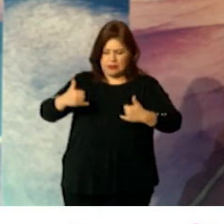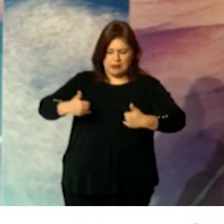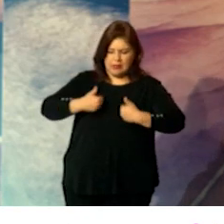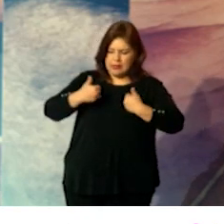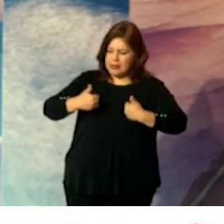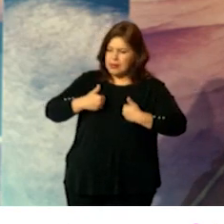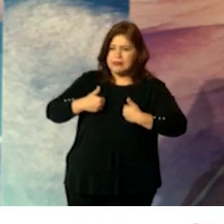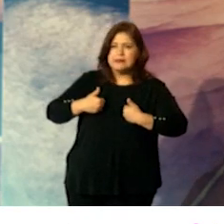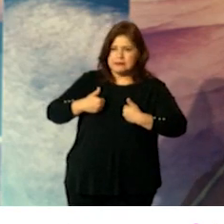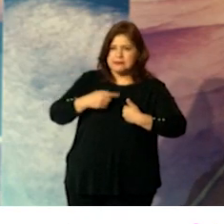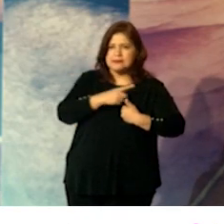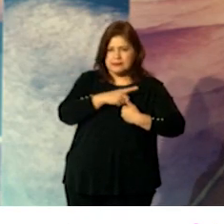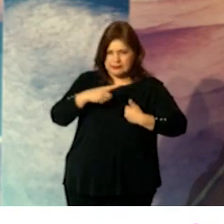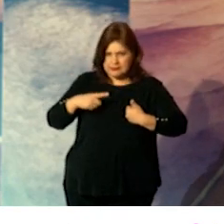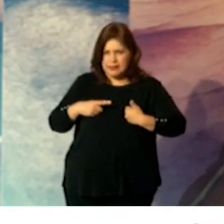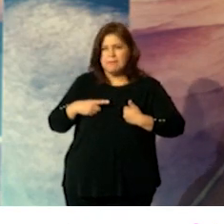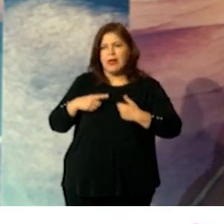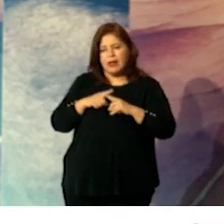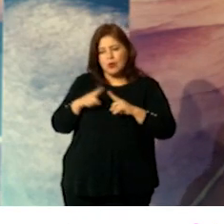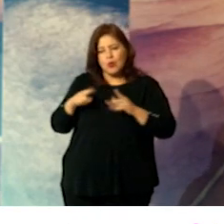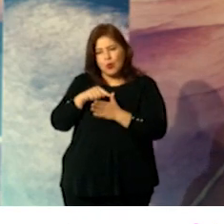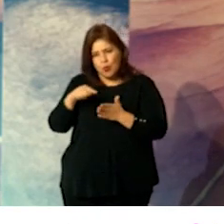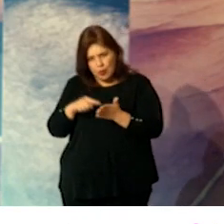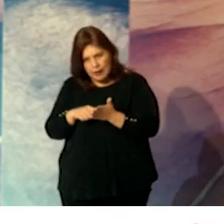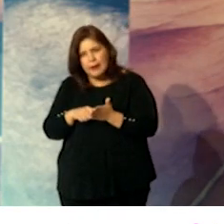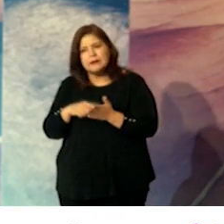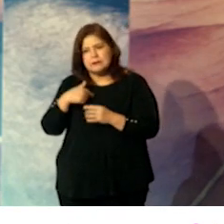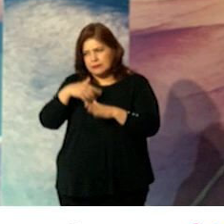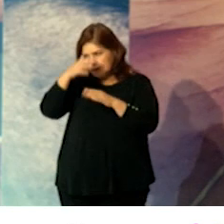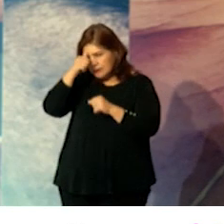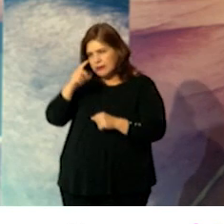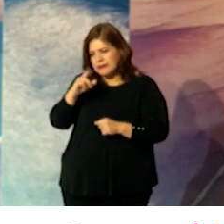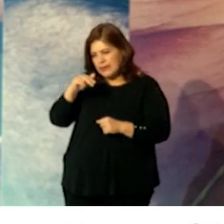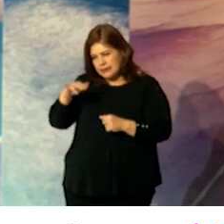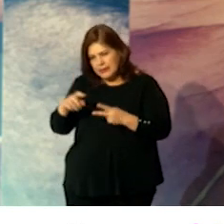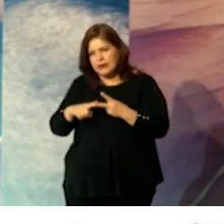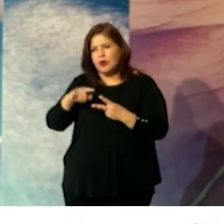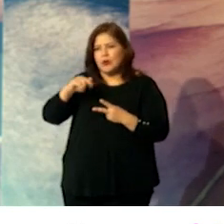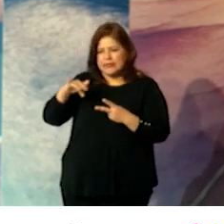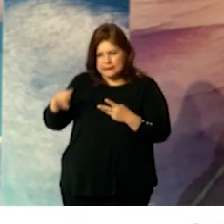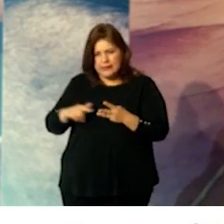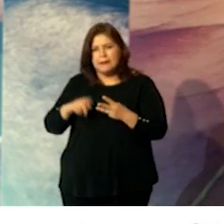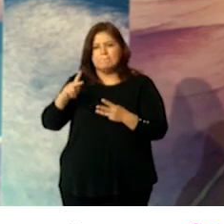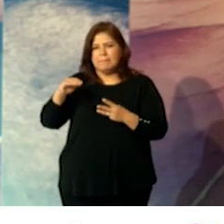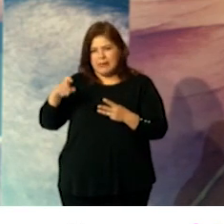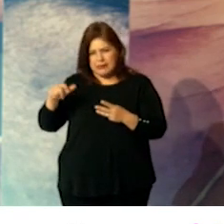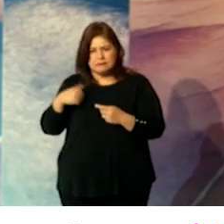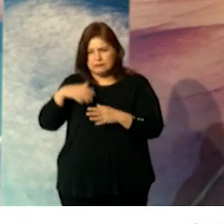sí tienen que tener un espacio diferenciado, y estoy súper de acuerdo con lo que dice Diané, con lo que dice Julieta y con lo que ha dicho